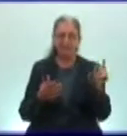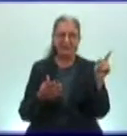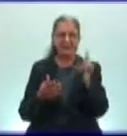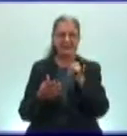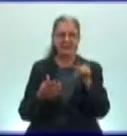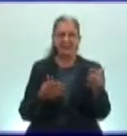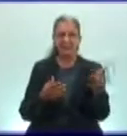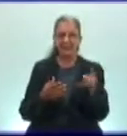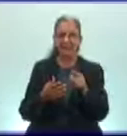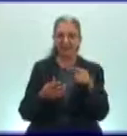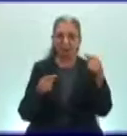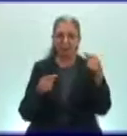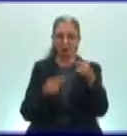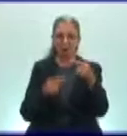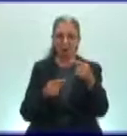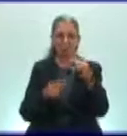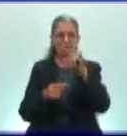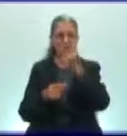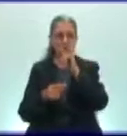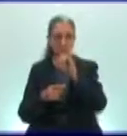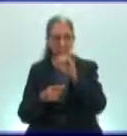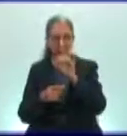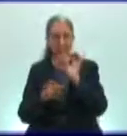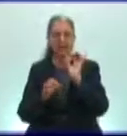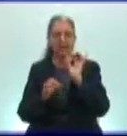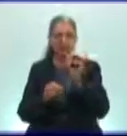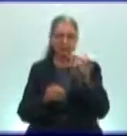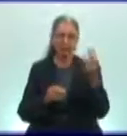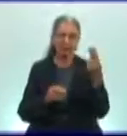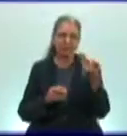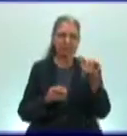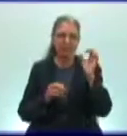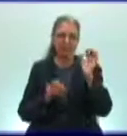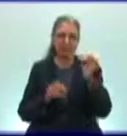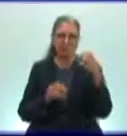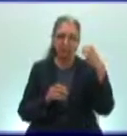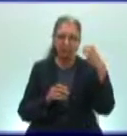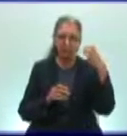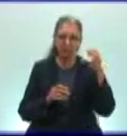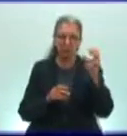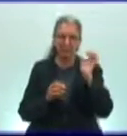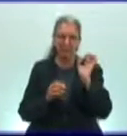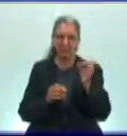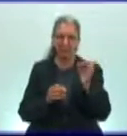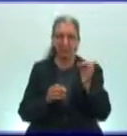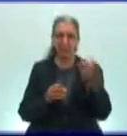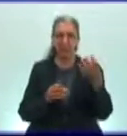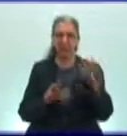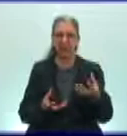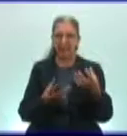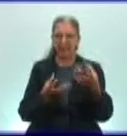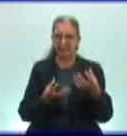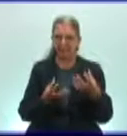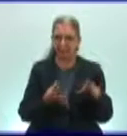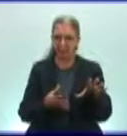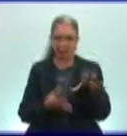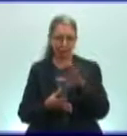número atómico coincide con la cantidad de protones, la cantidad de protones coincide con la cantidad de